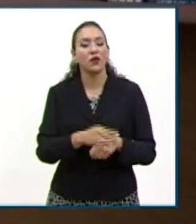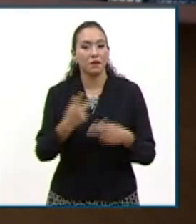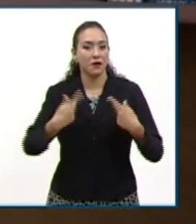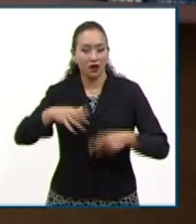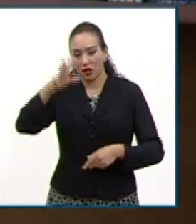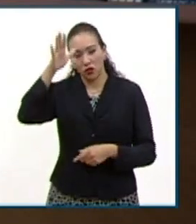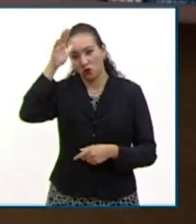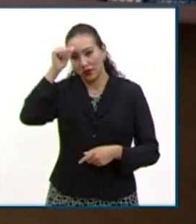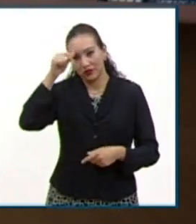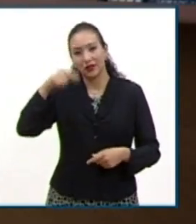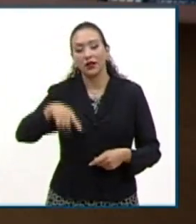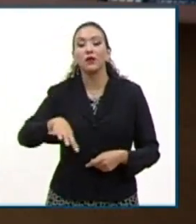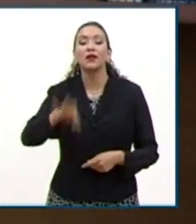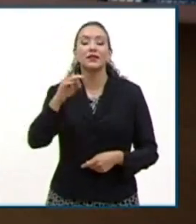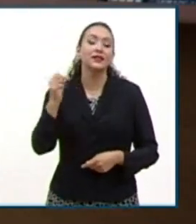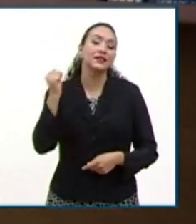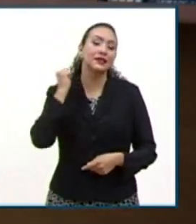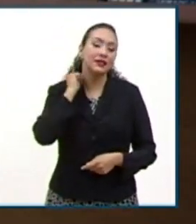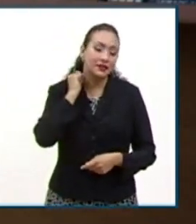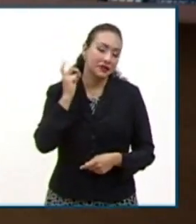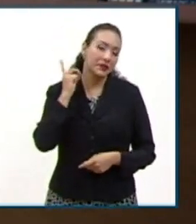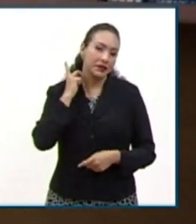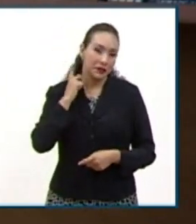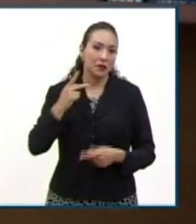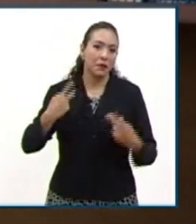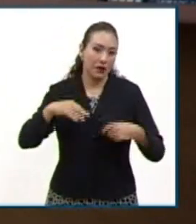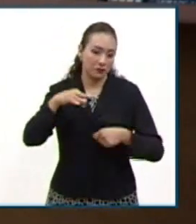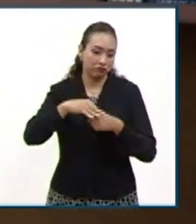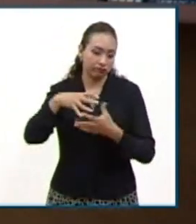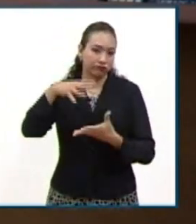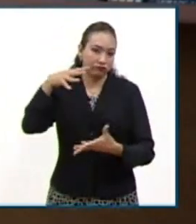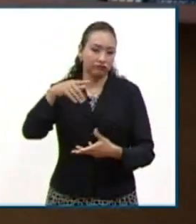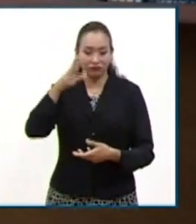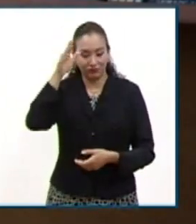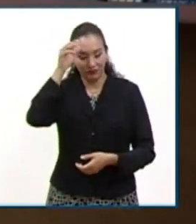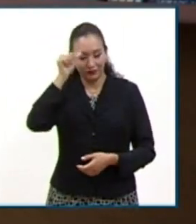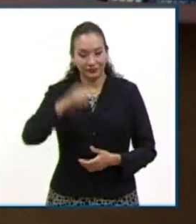las elecciones para senador y diputados de mayoría.